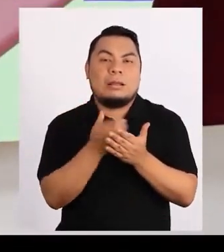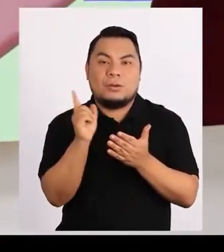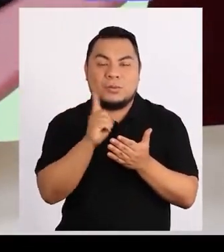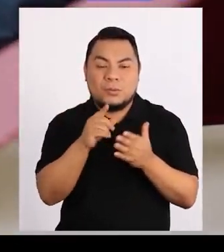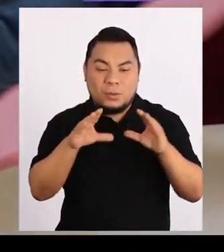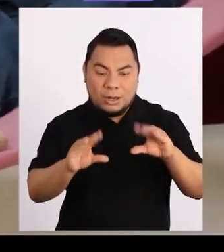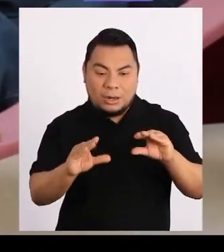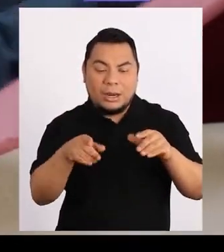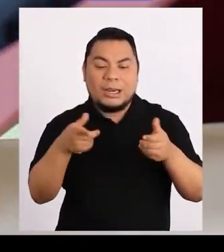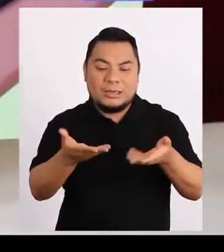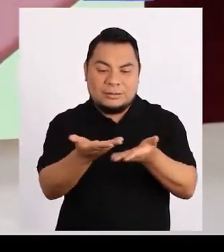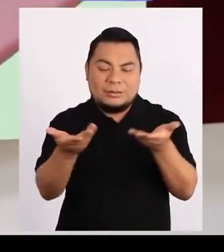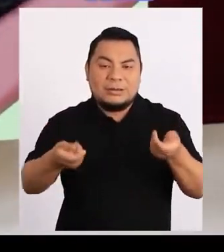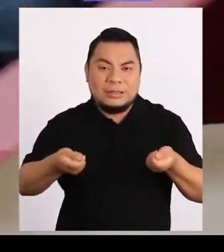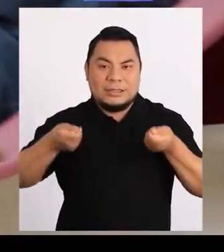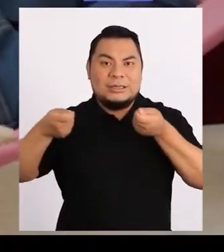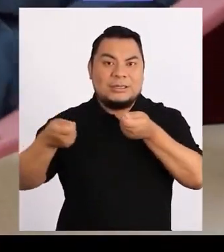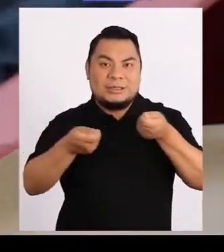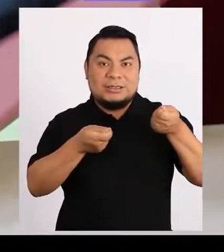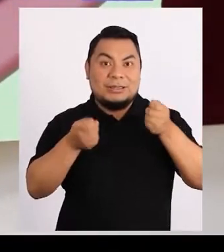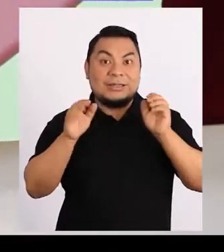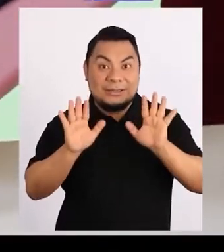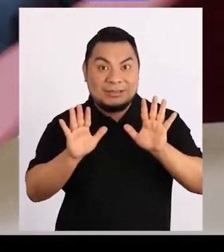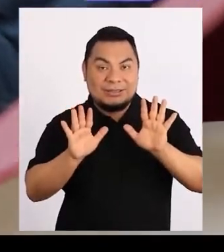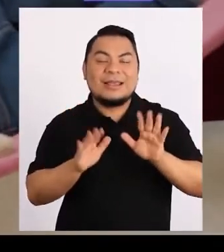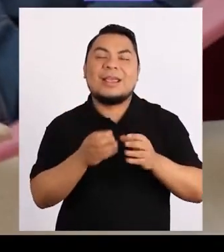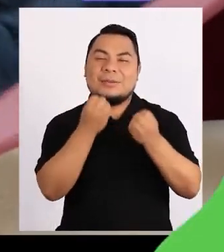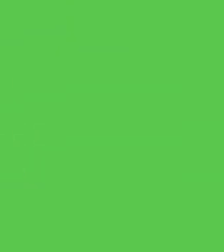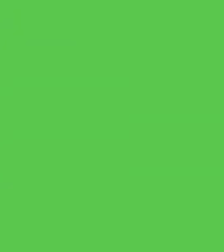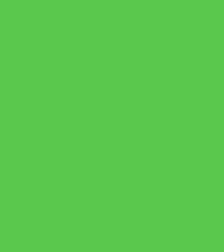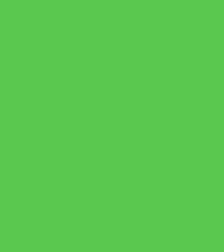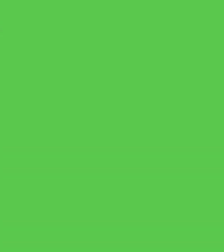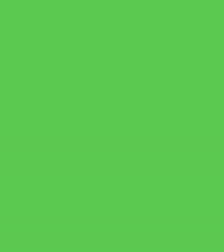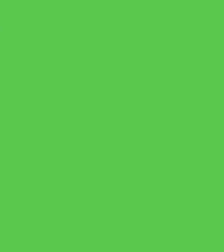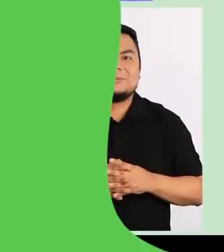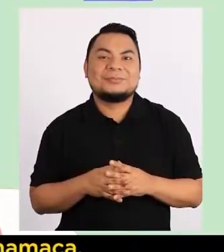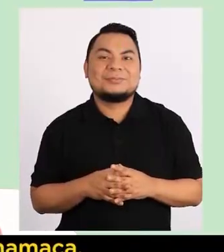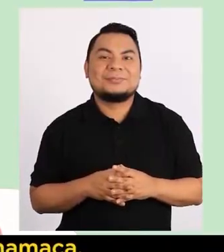que se lastime o se caiga. ¡Muy bien, Jorge!